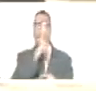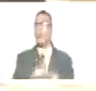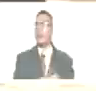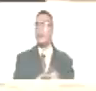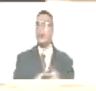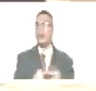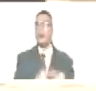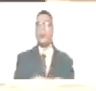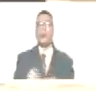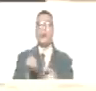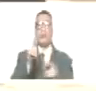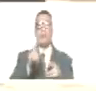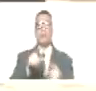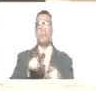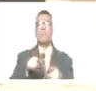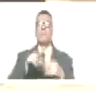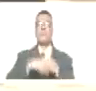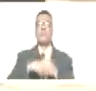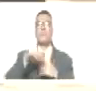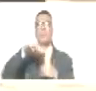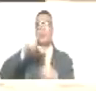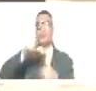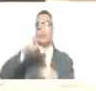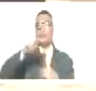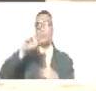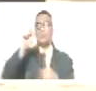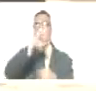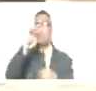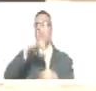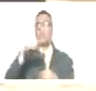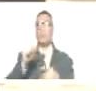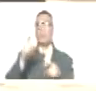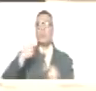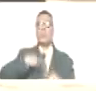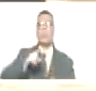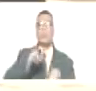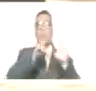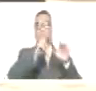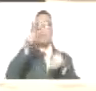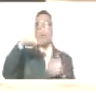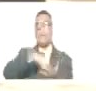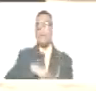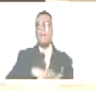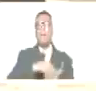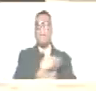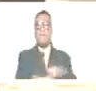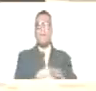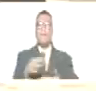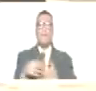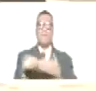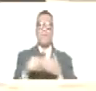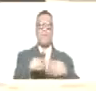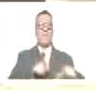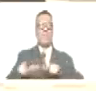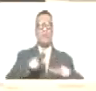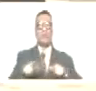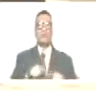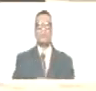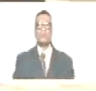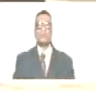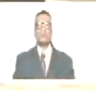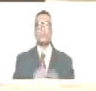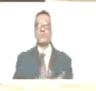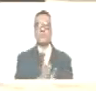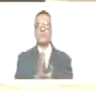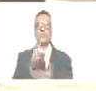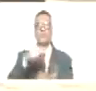Venezuela, Lorenzo Mendoza, y hablaban que tenían 72 mil millones de dólares listos para seguir endeudando esta